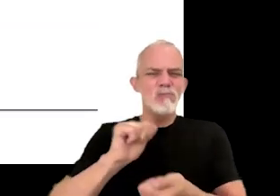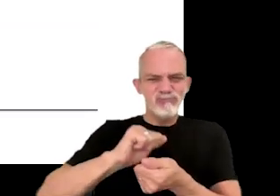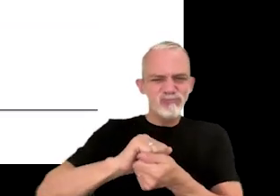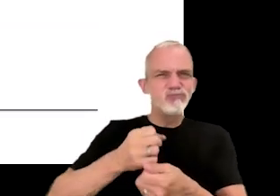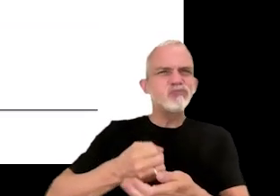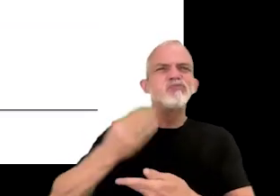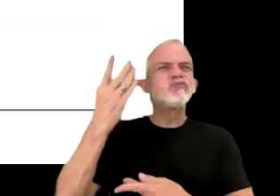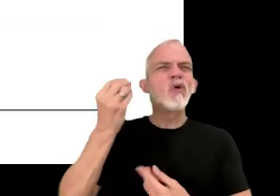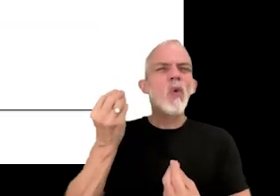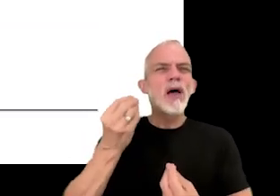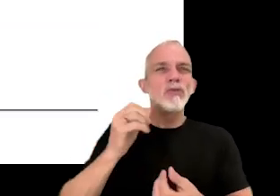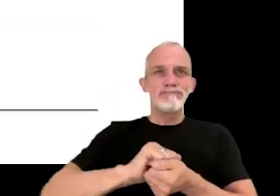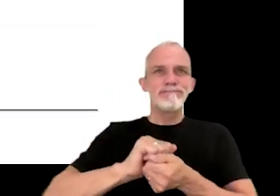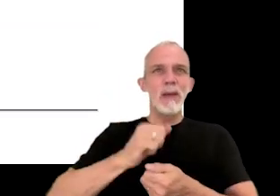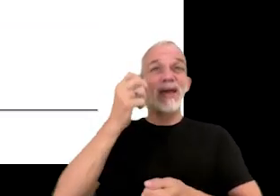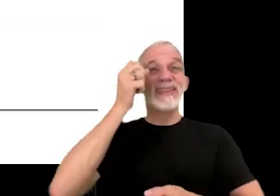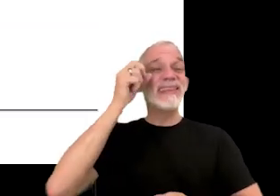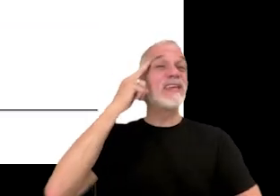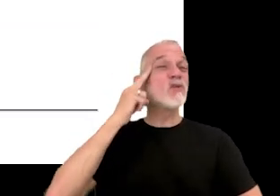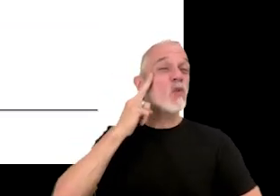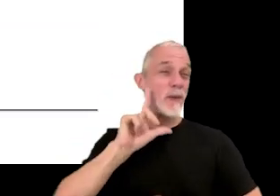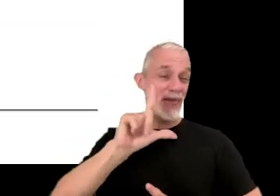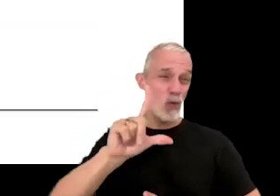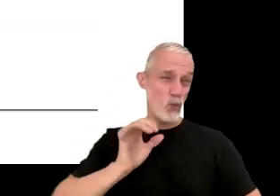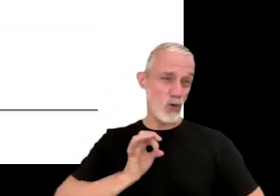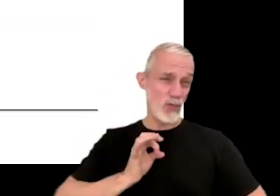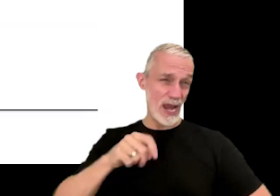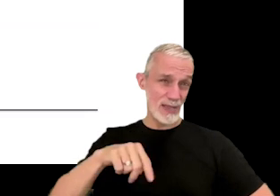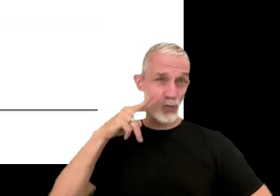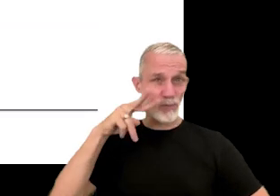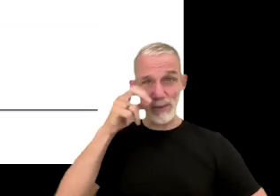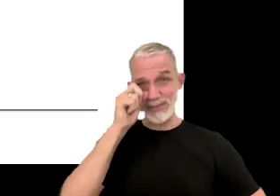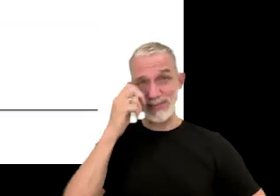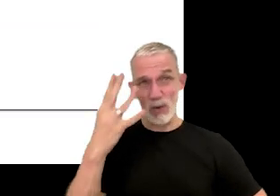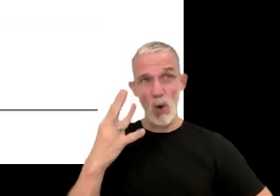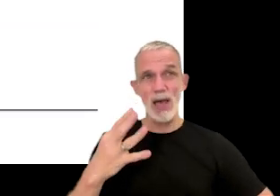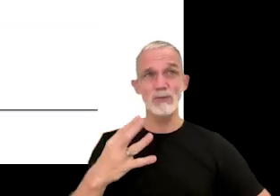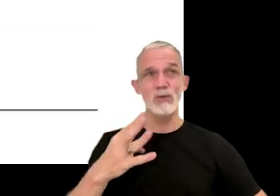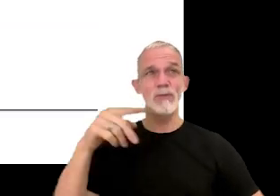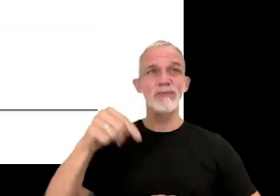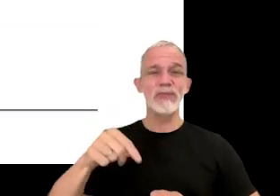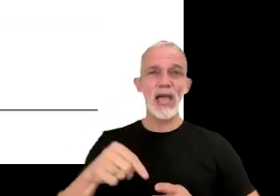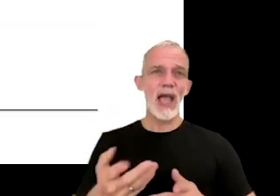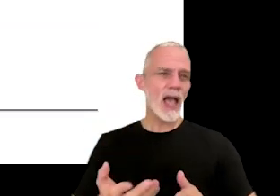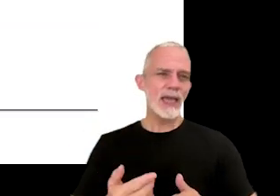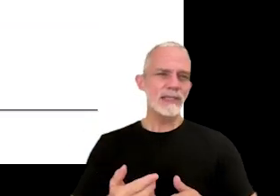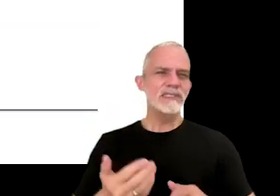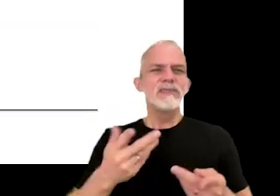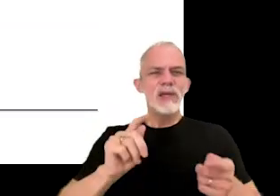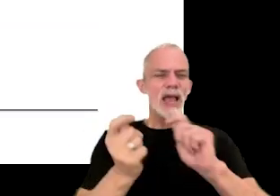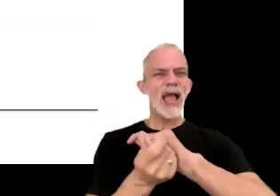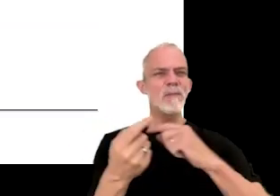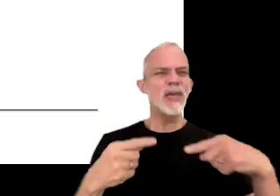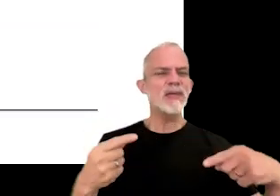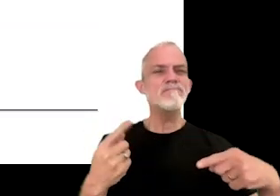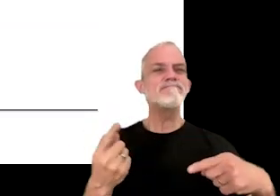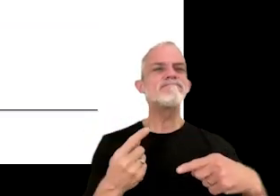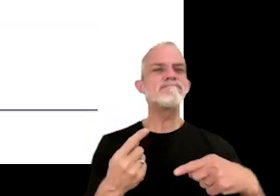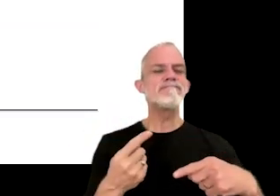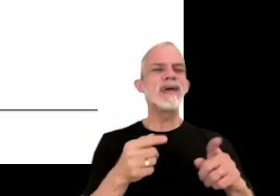el 29 de julio 2024 y aquí modifican a la